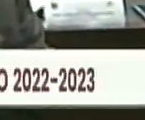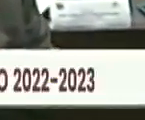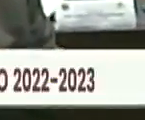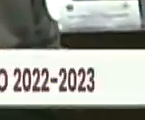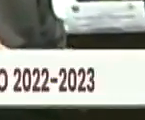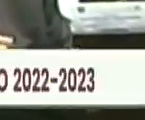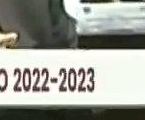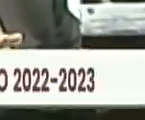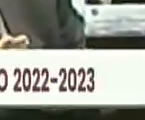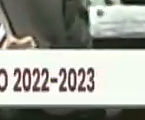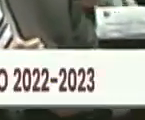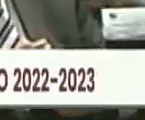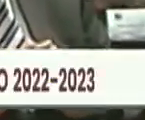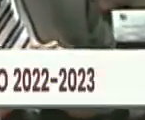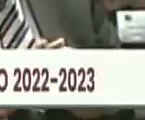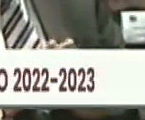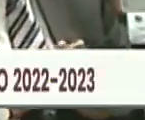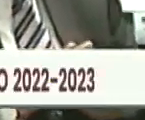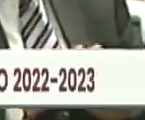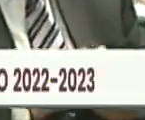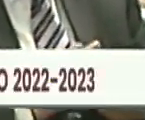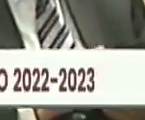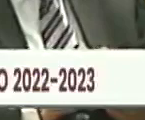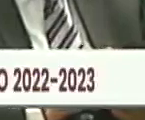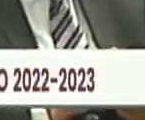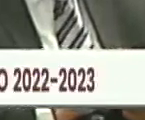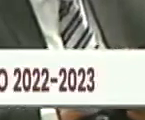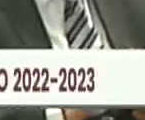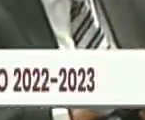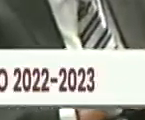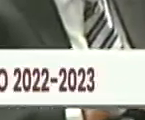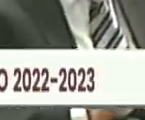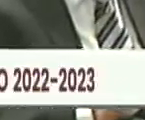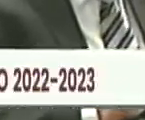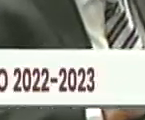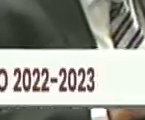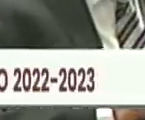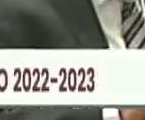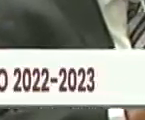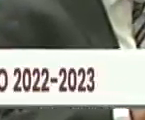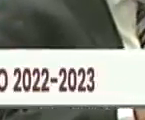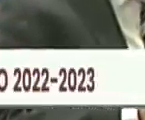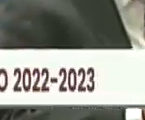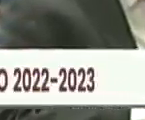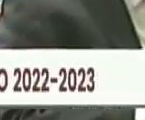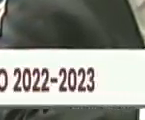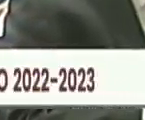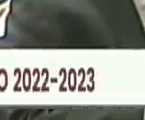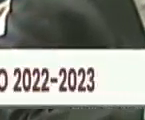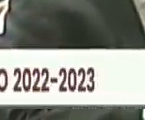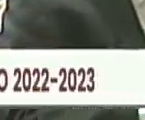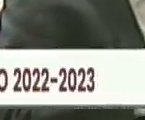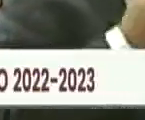el Reglamento Interior y de Debate del Parlamento Venezolano, que cada 5